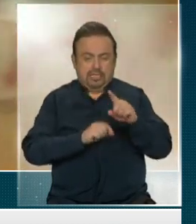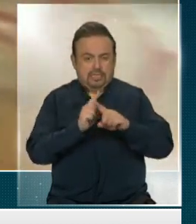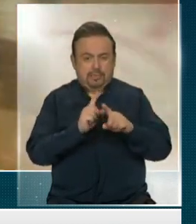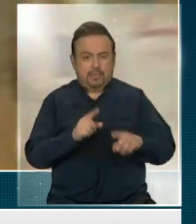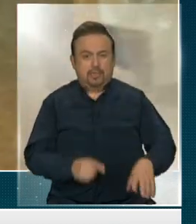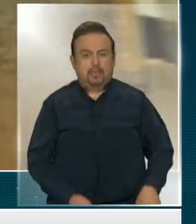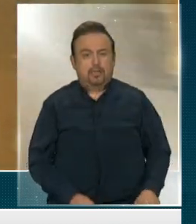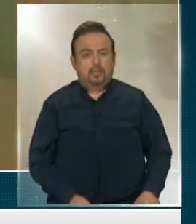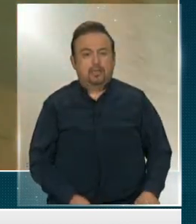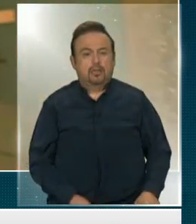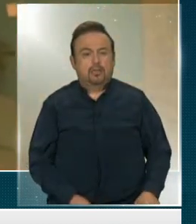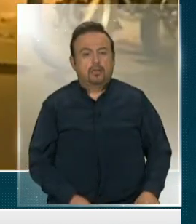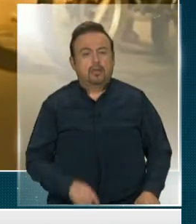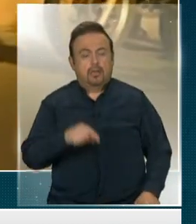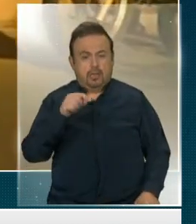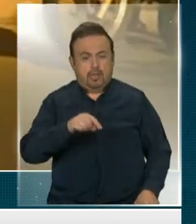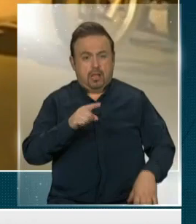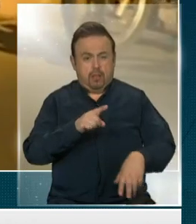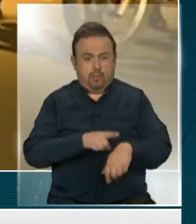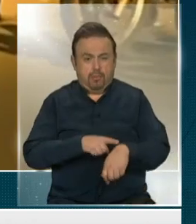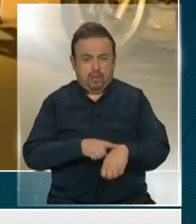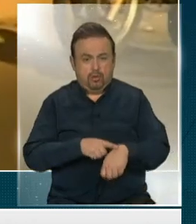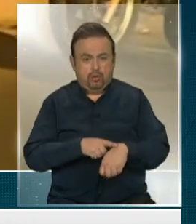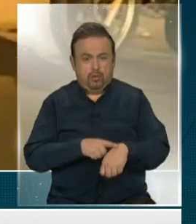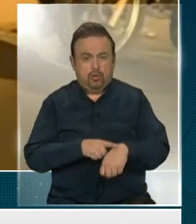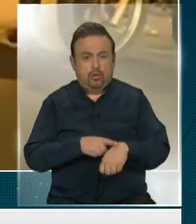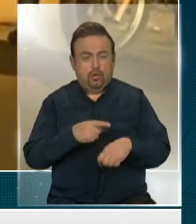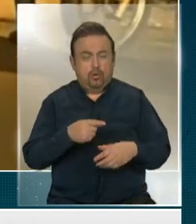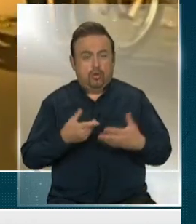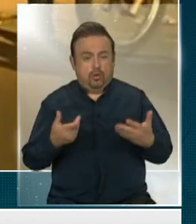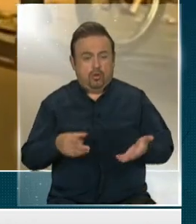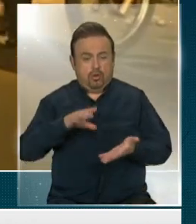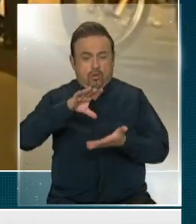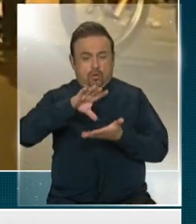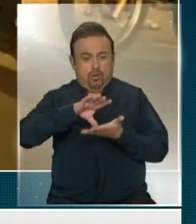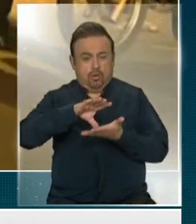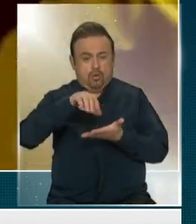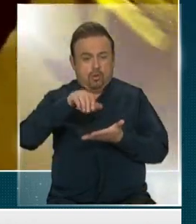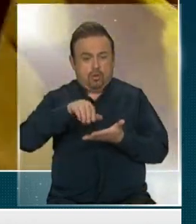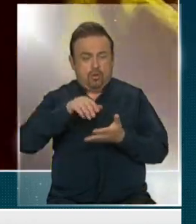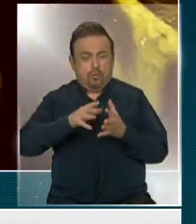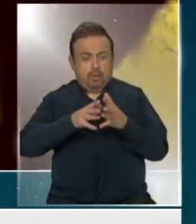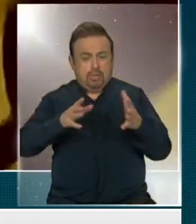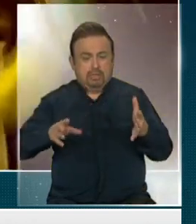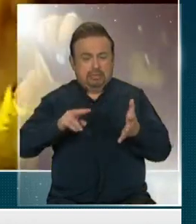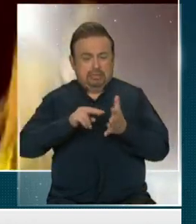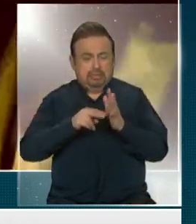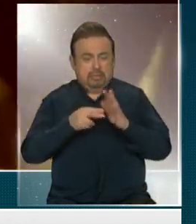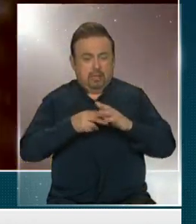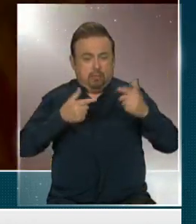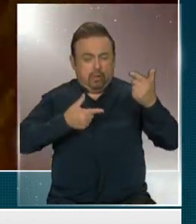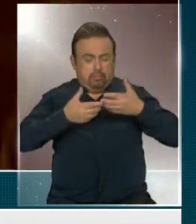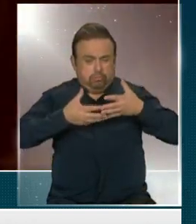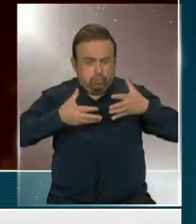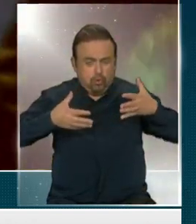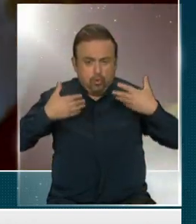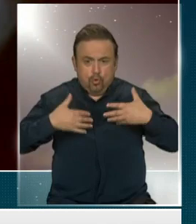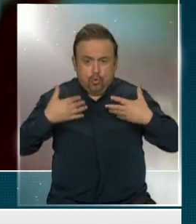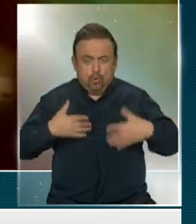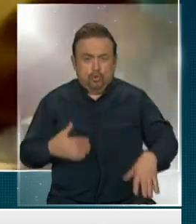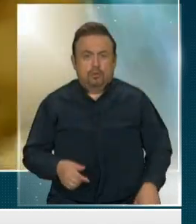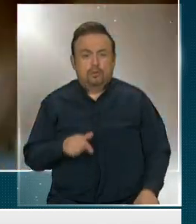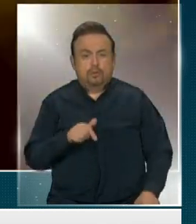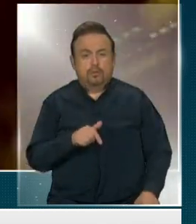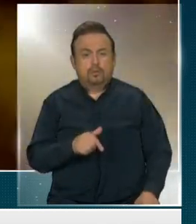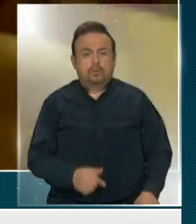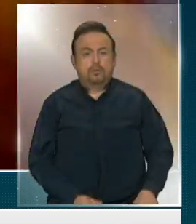Asimismo, en este momento, donde el país atraviesa una de las más grandes crisis políticas,